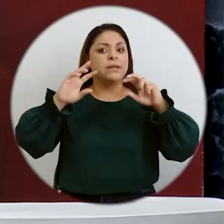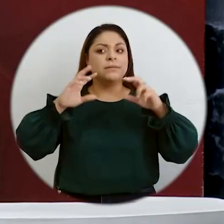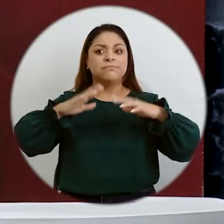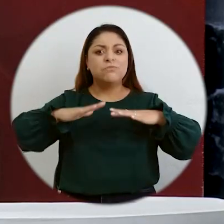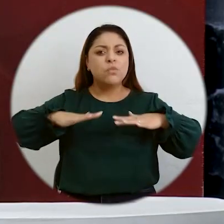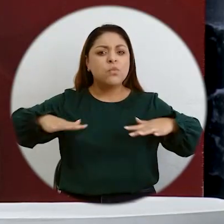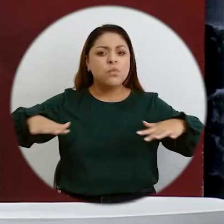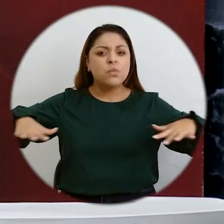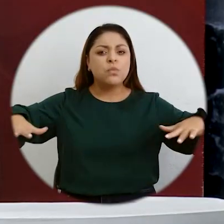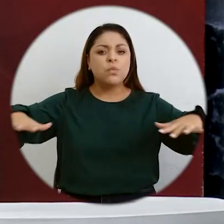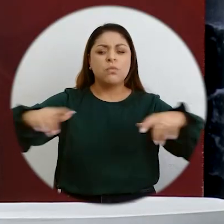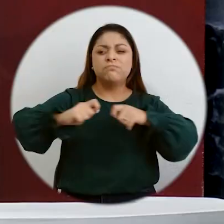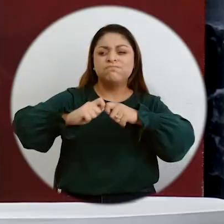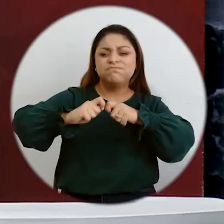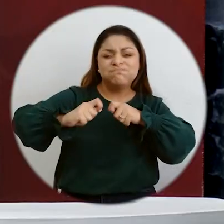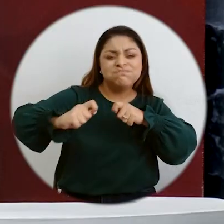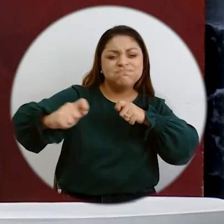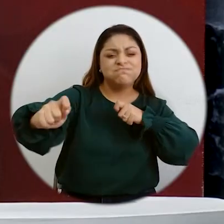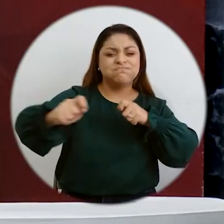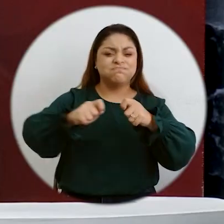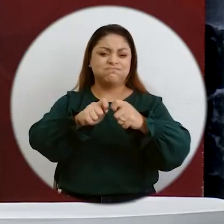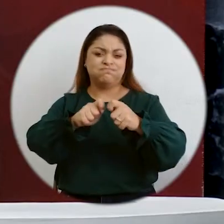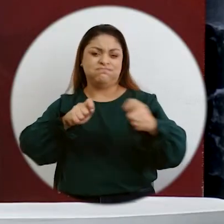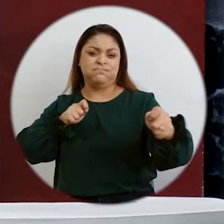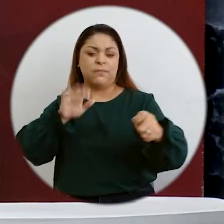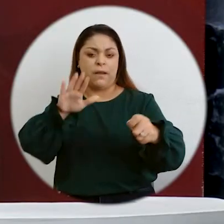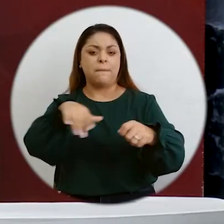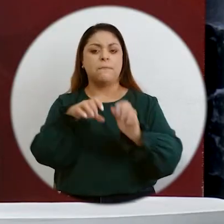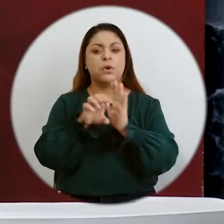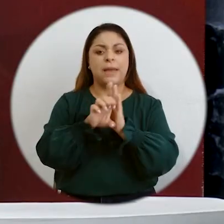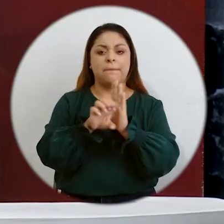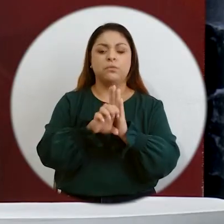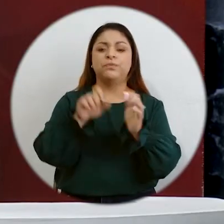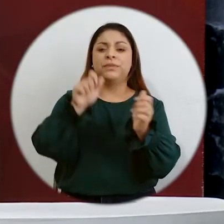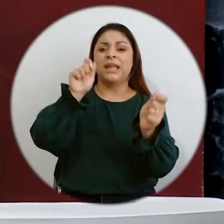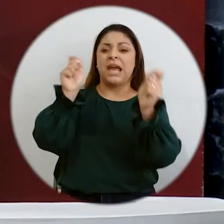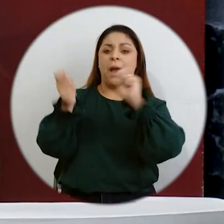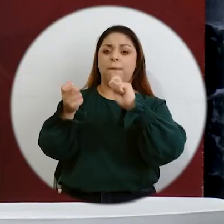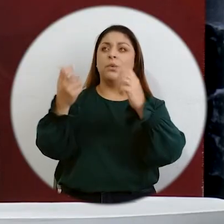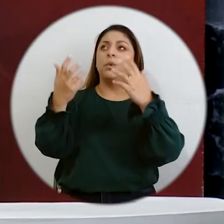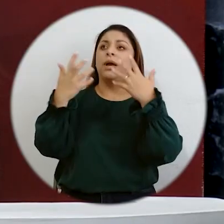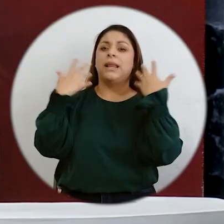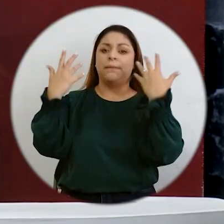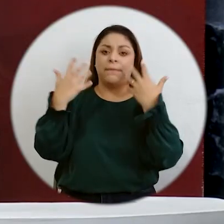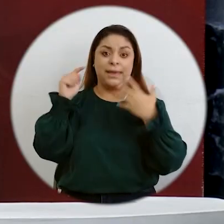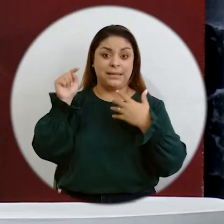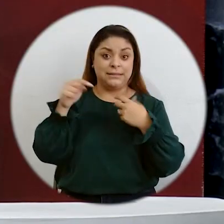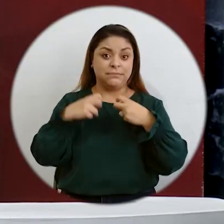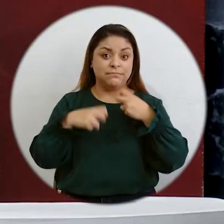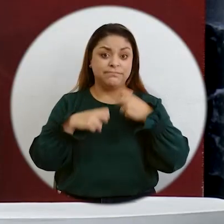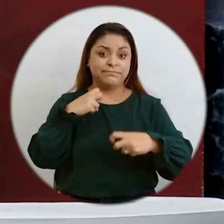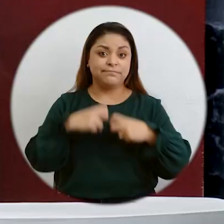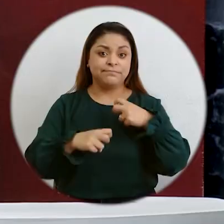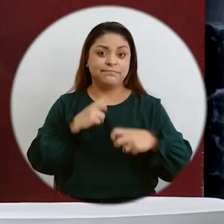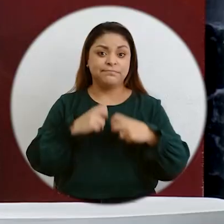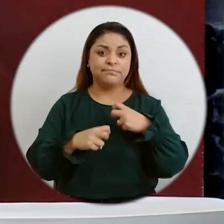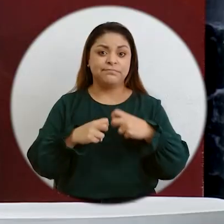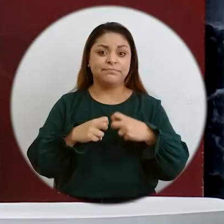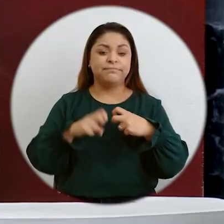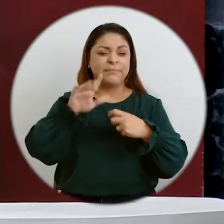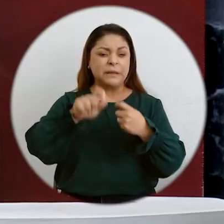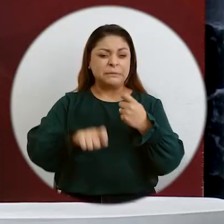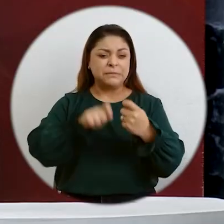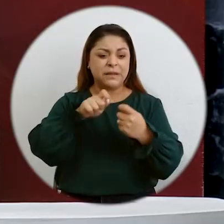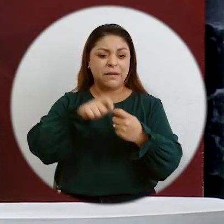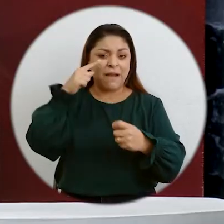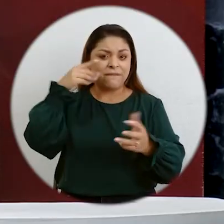tiene, ¿verdad? Un problema, por ejemplo, como el del cambio climático, de manera